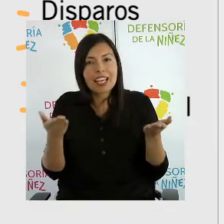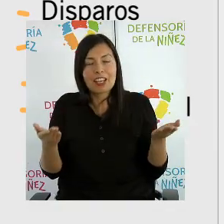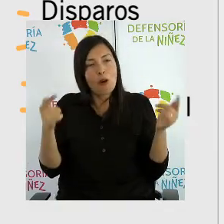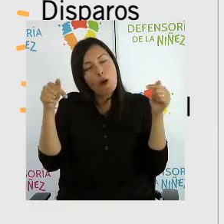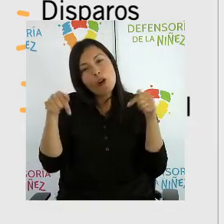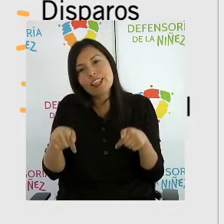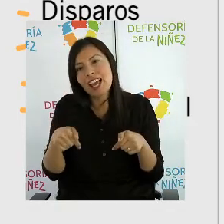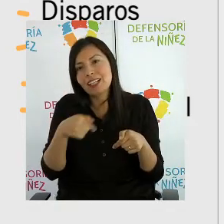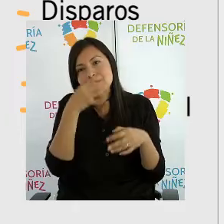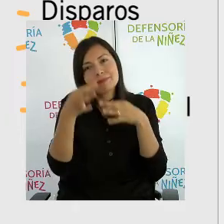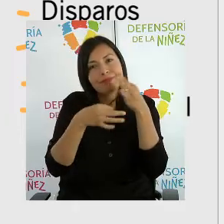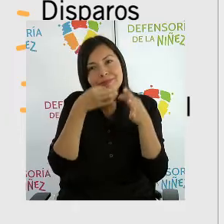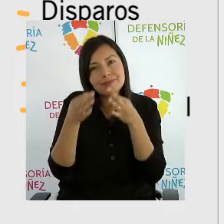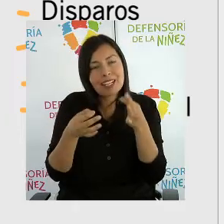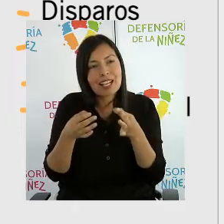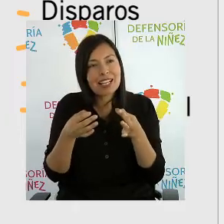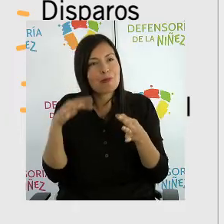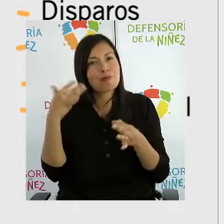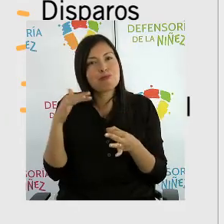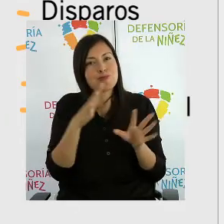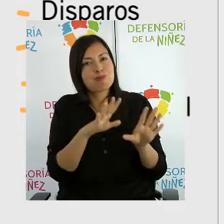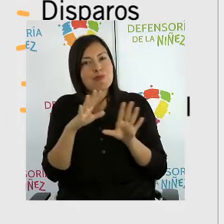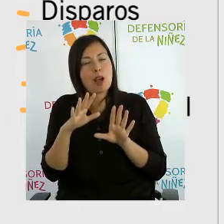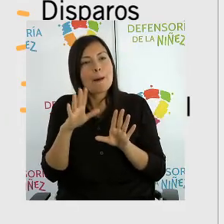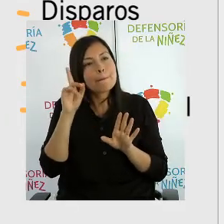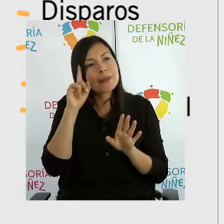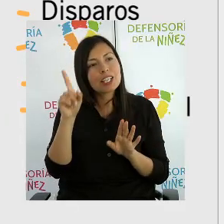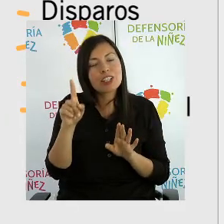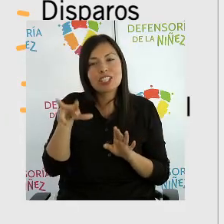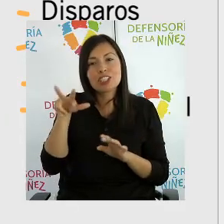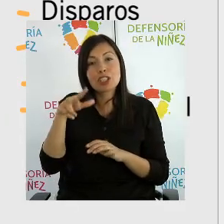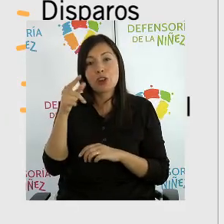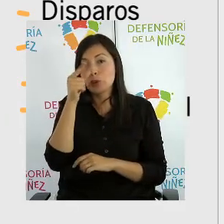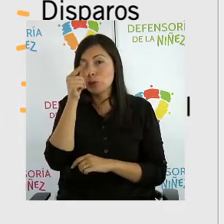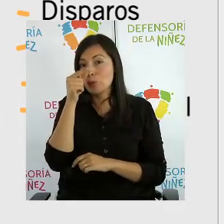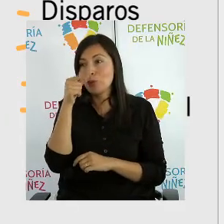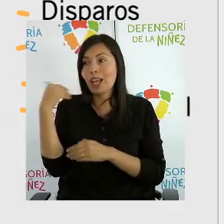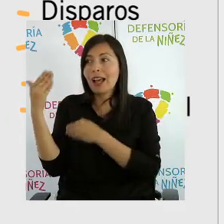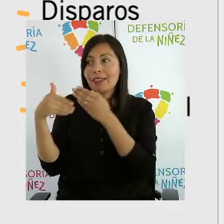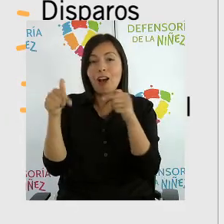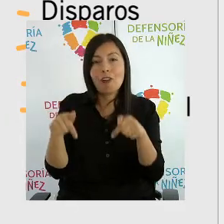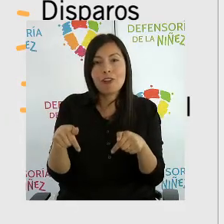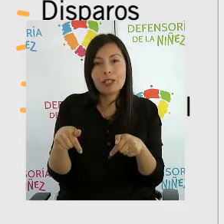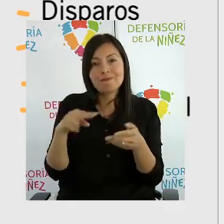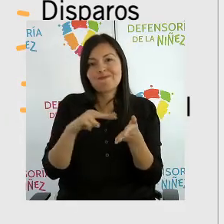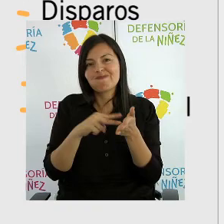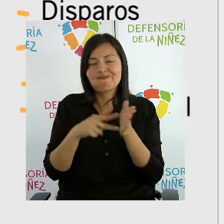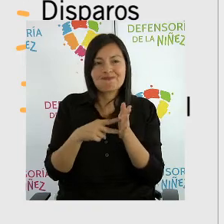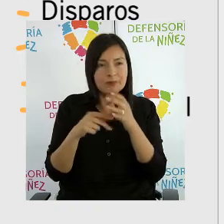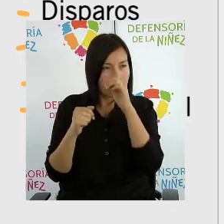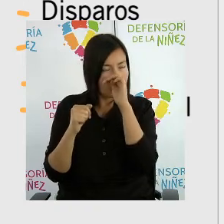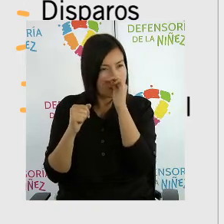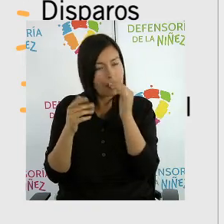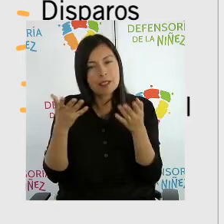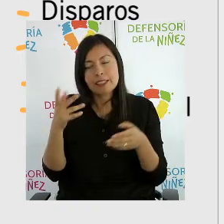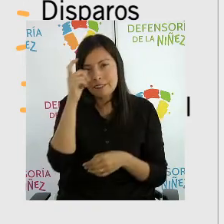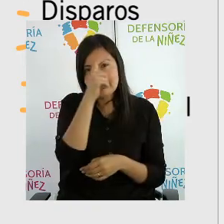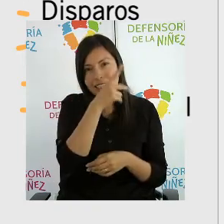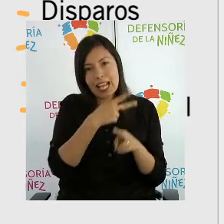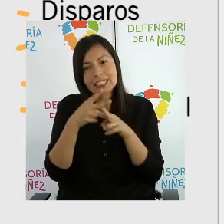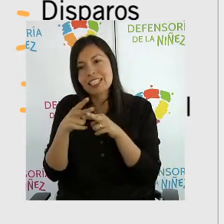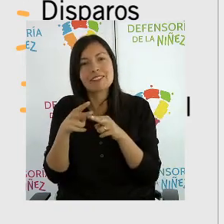hoy. Pero lo que ha acontecido desde el 18 de octubre nos ha impedido hacer eso, y nos lo ha impedido porque